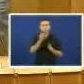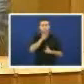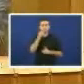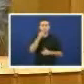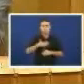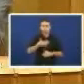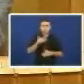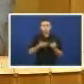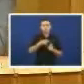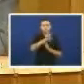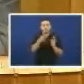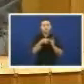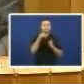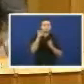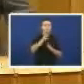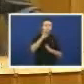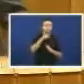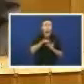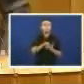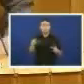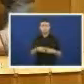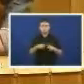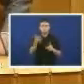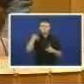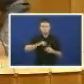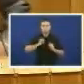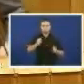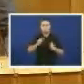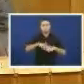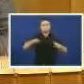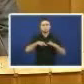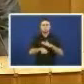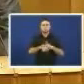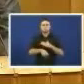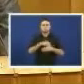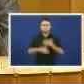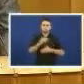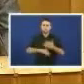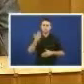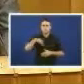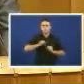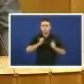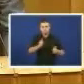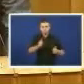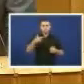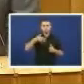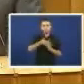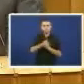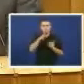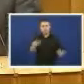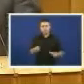normativa a lei galega de servicios sociais que se iniciou o seu trámite parlamentar e simplifica o novo tempo das políticas sociais en Galiza